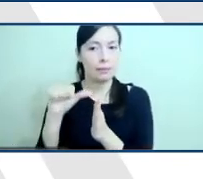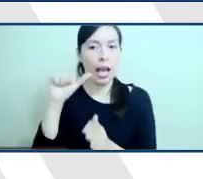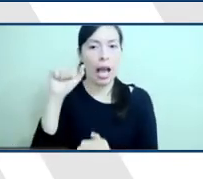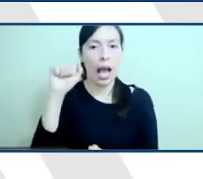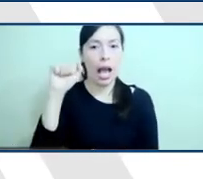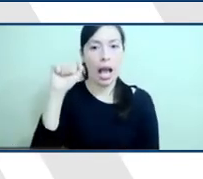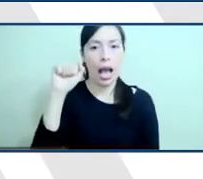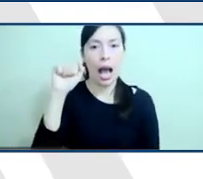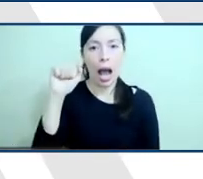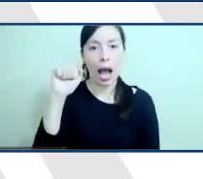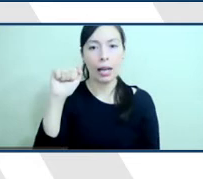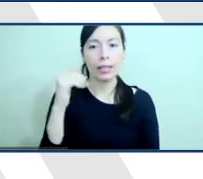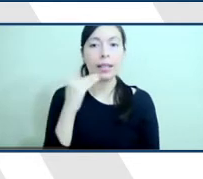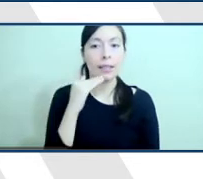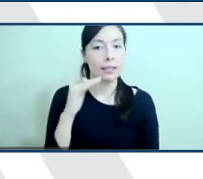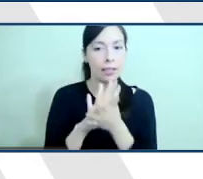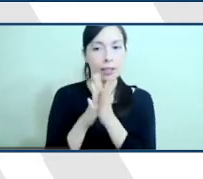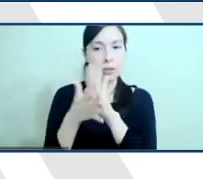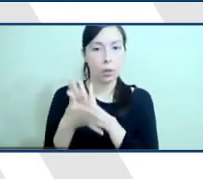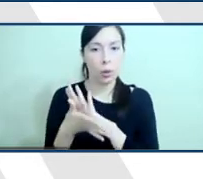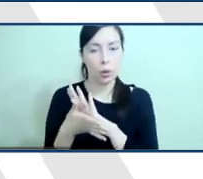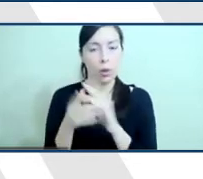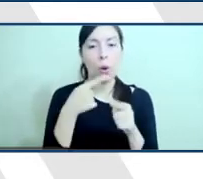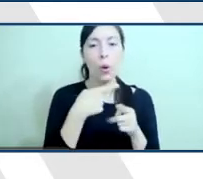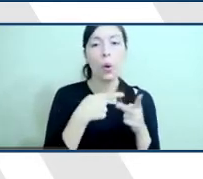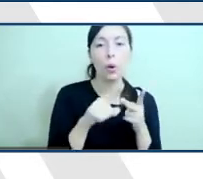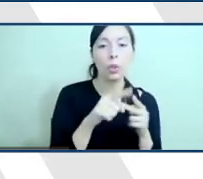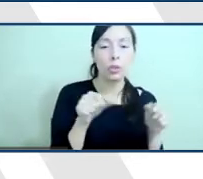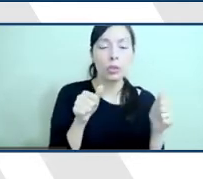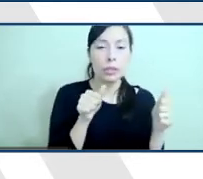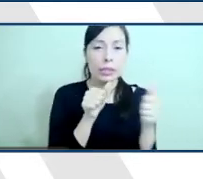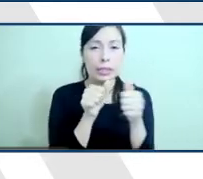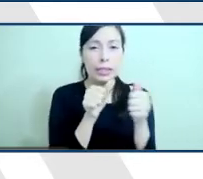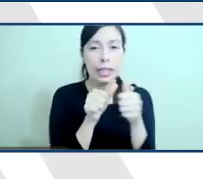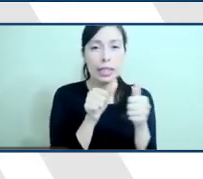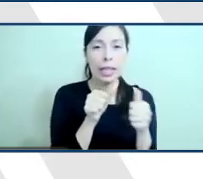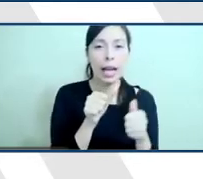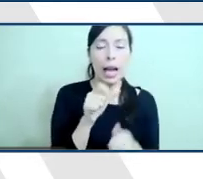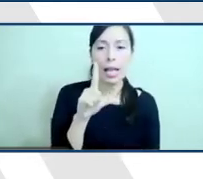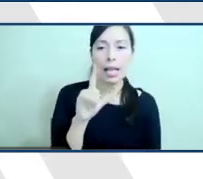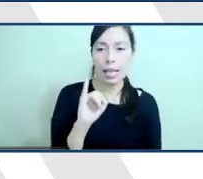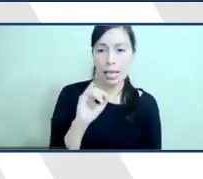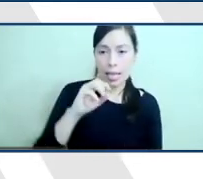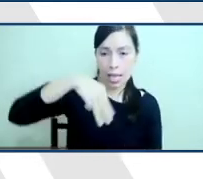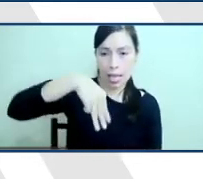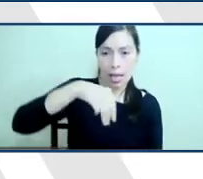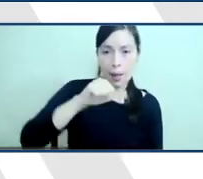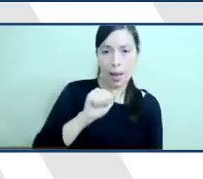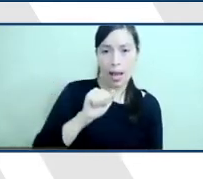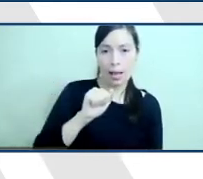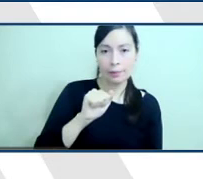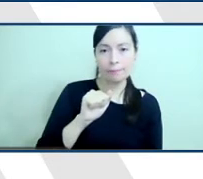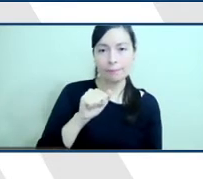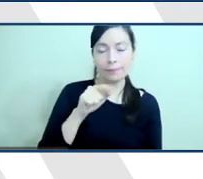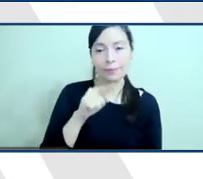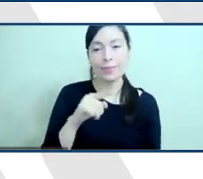Monte Harvard, cerca de Lima, y que es donde inicialmente habían pensado instalarse, tenía cielo más